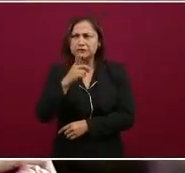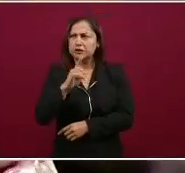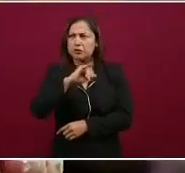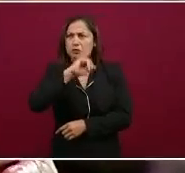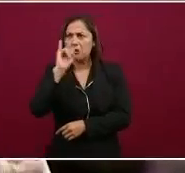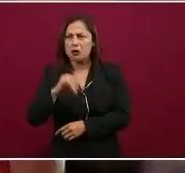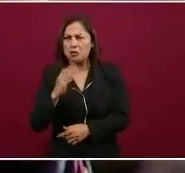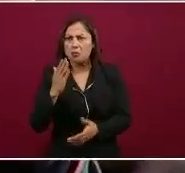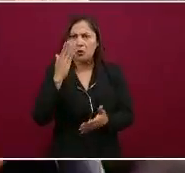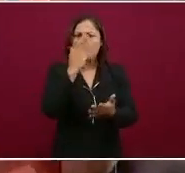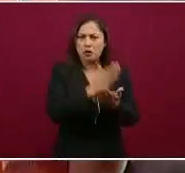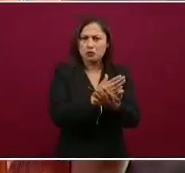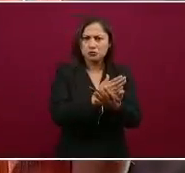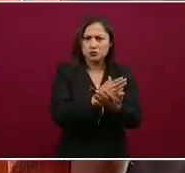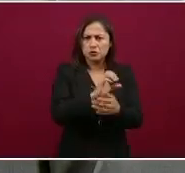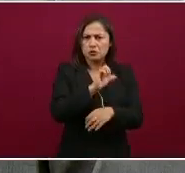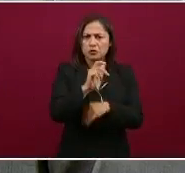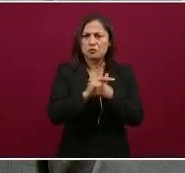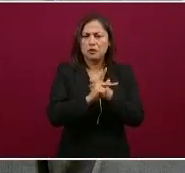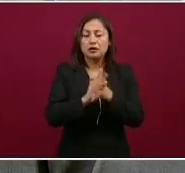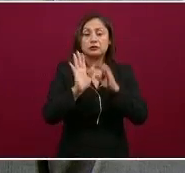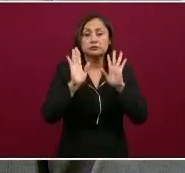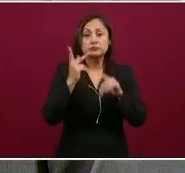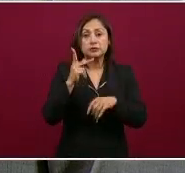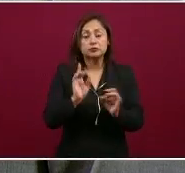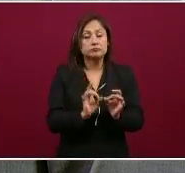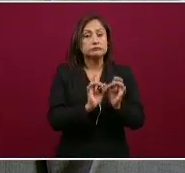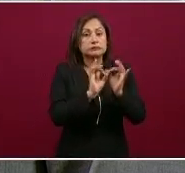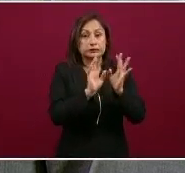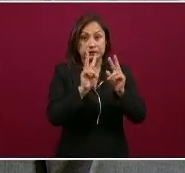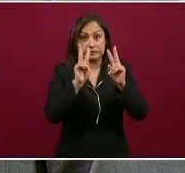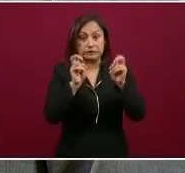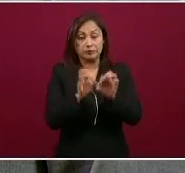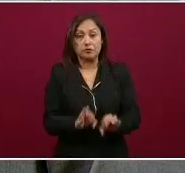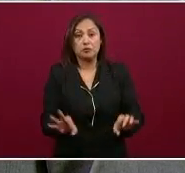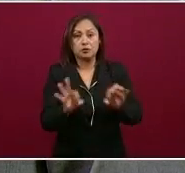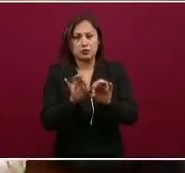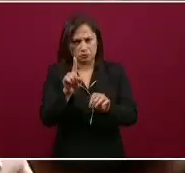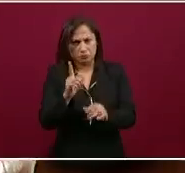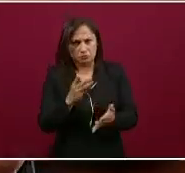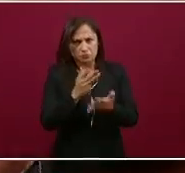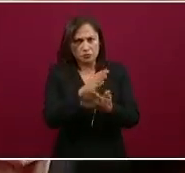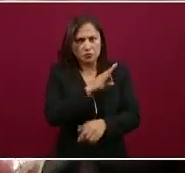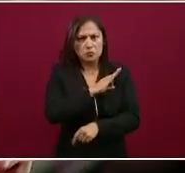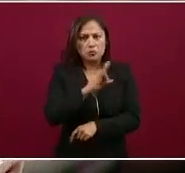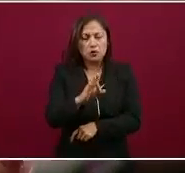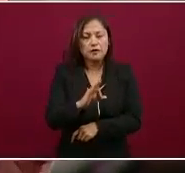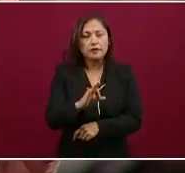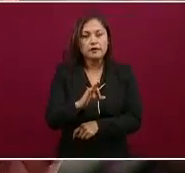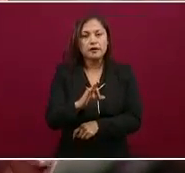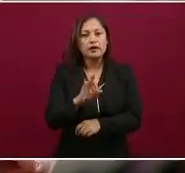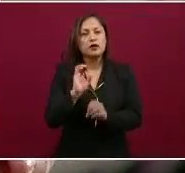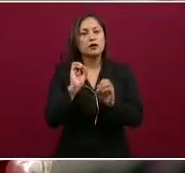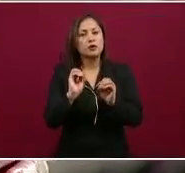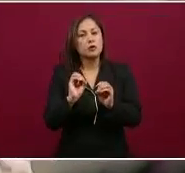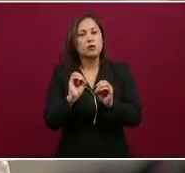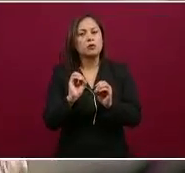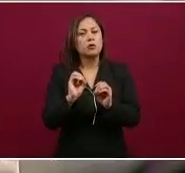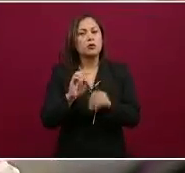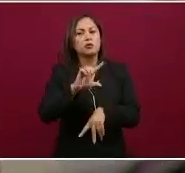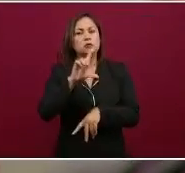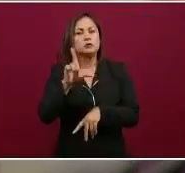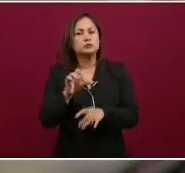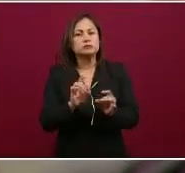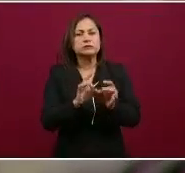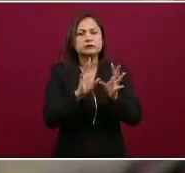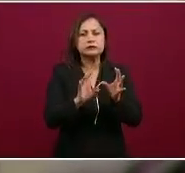amerita para poder no descartar precisamente esta reunión con el presidente Donald Trump, y si tiene un plan B sobre esta medida que puso precisamente el gobierno